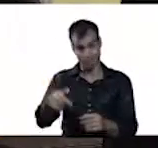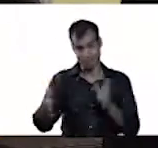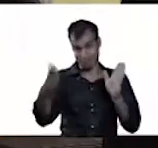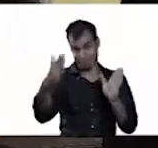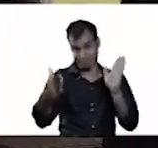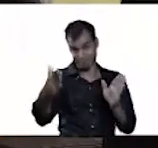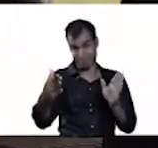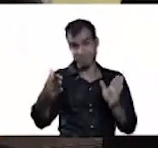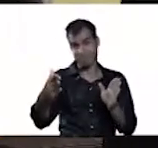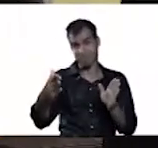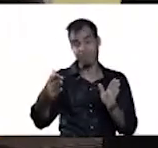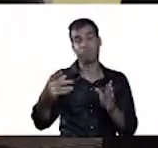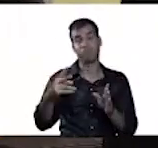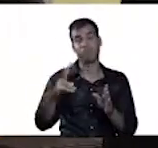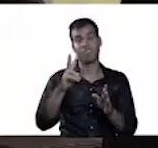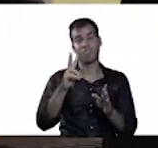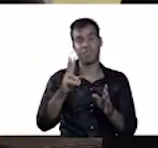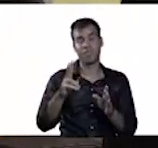forma gratuita,